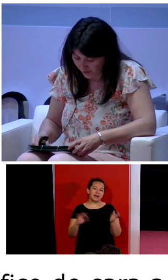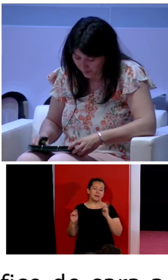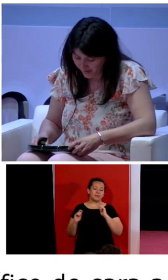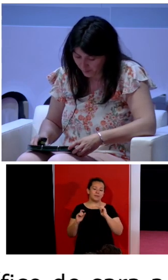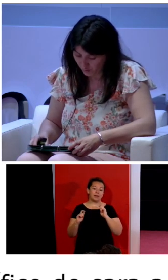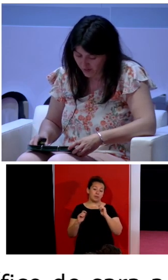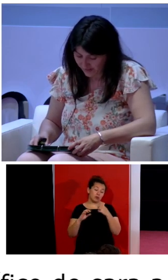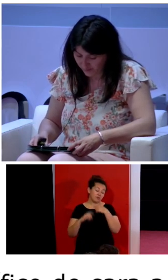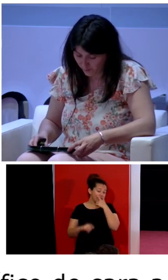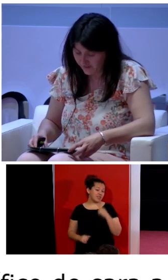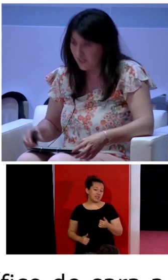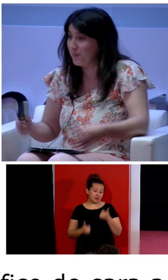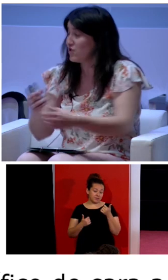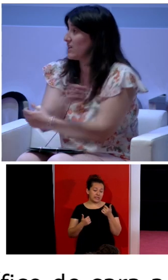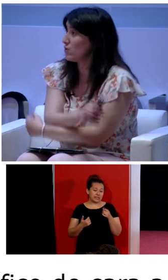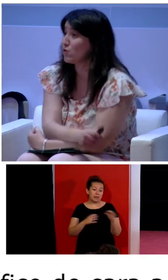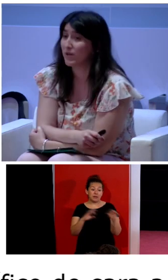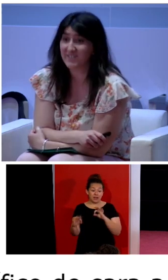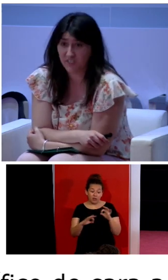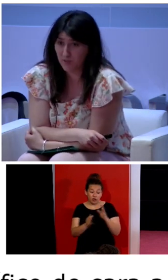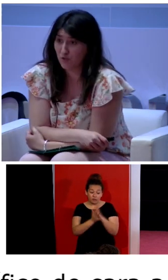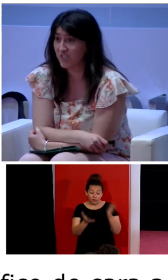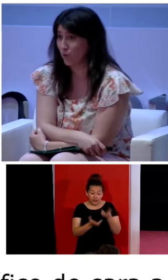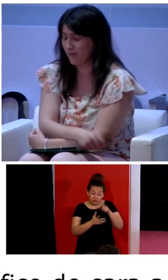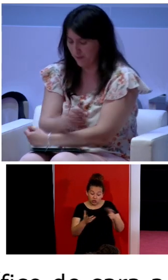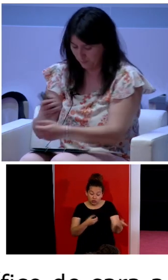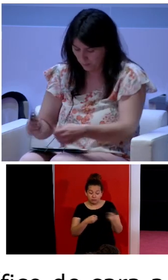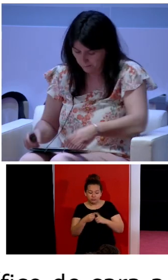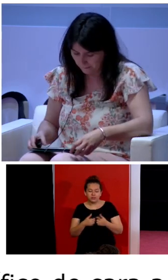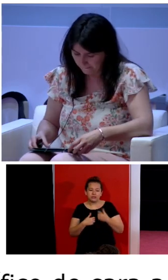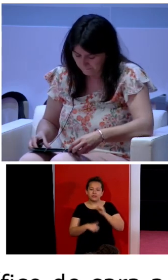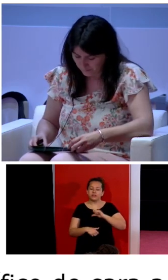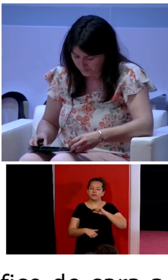que a facilitar la preparación y a fomentar en las personas que concurren sentimientos de seguridad.